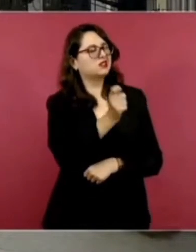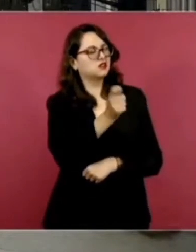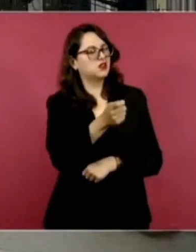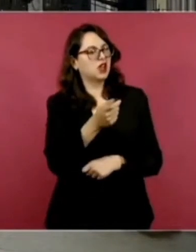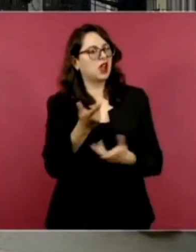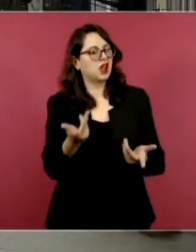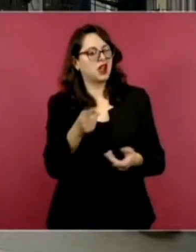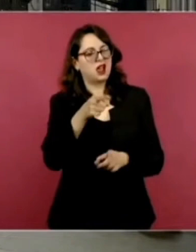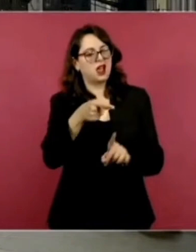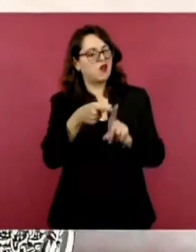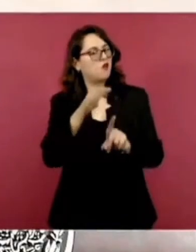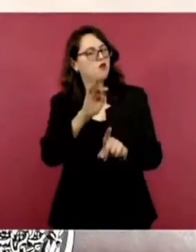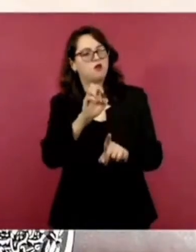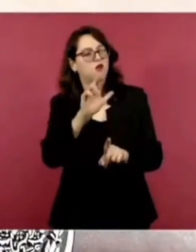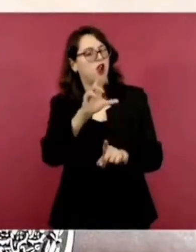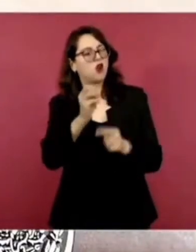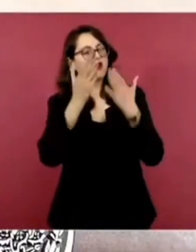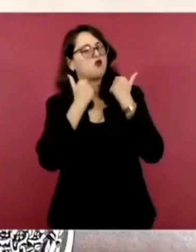al fiscal?